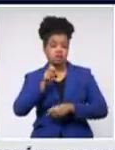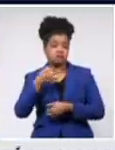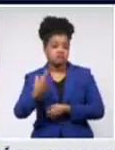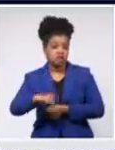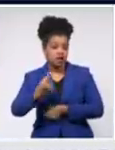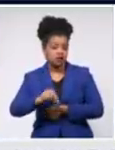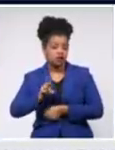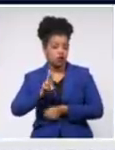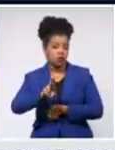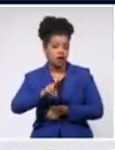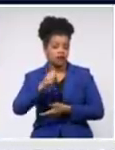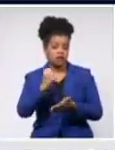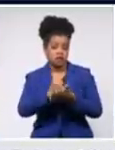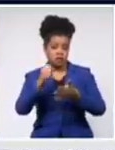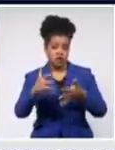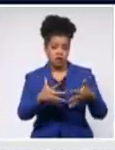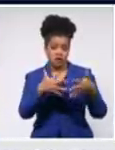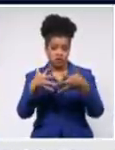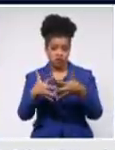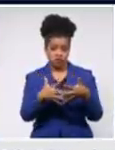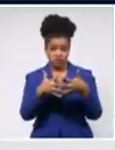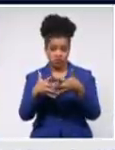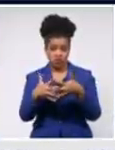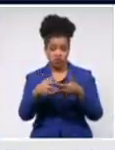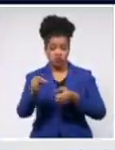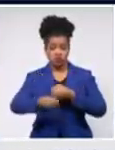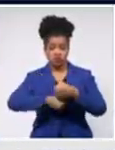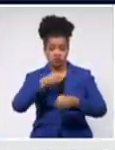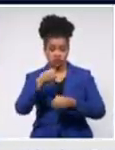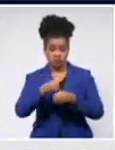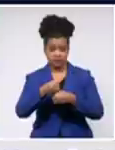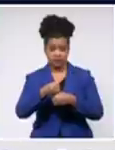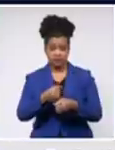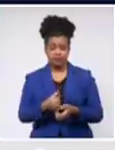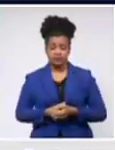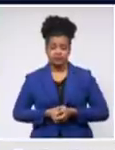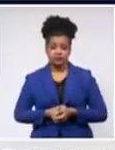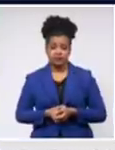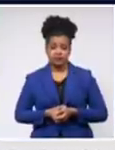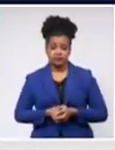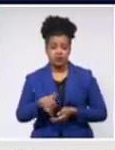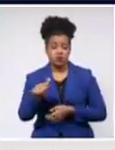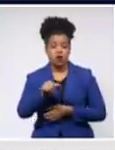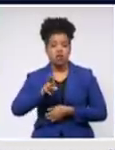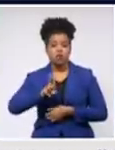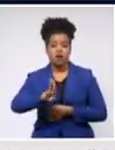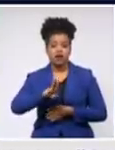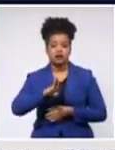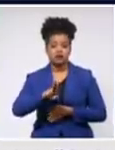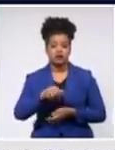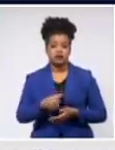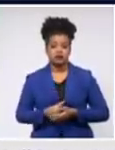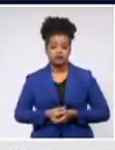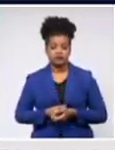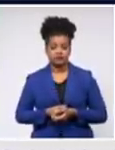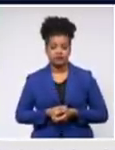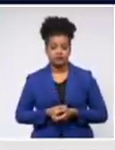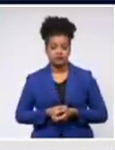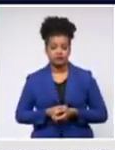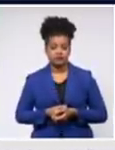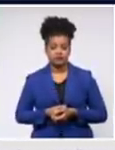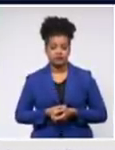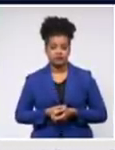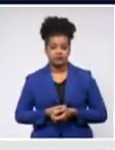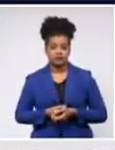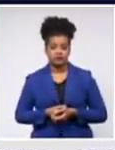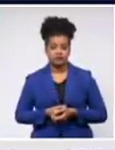se aprobó su utilización de forma emergente con una toma de saliva,